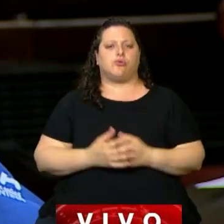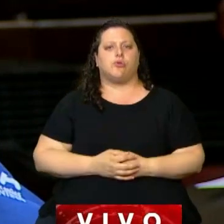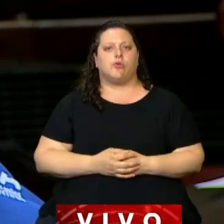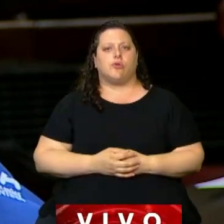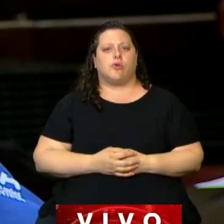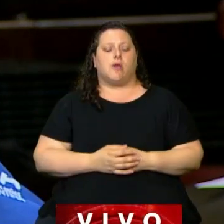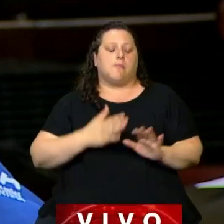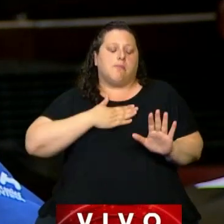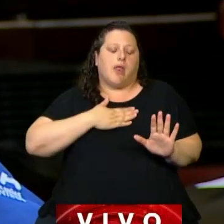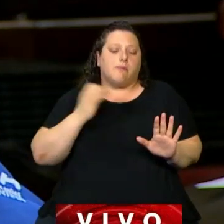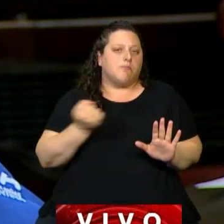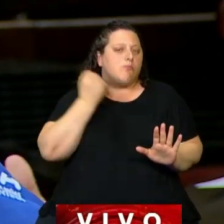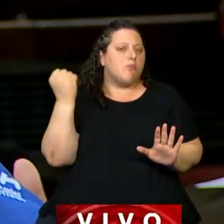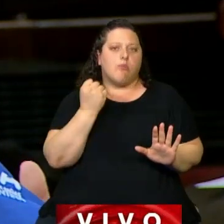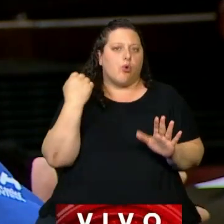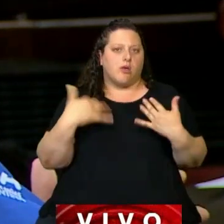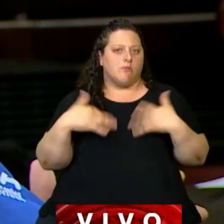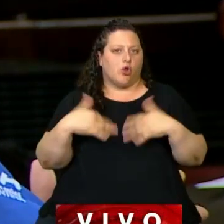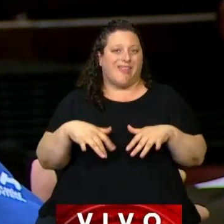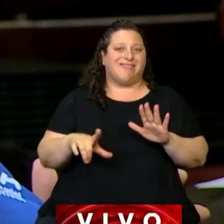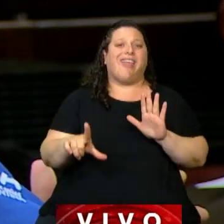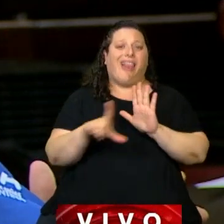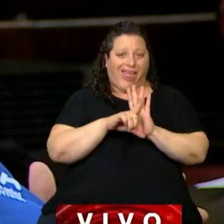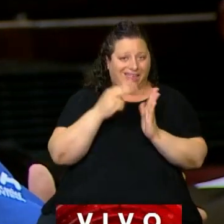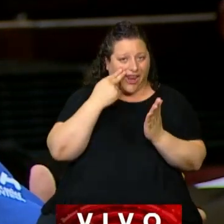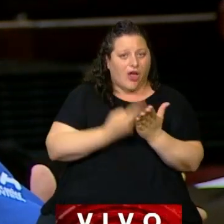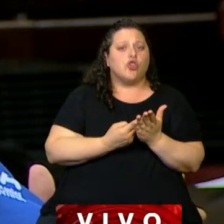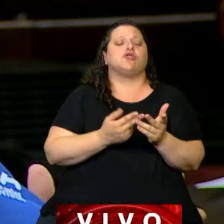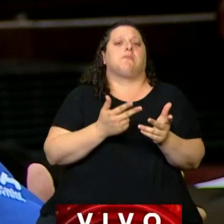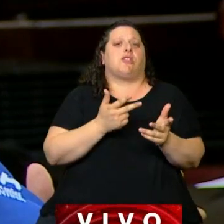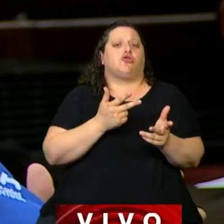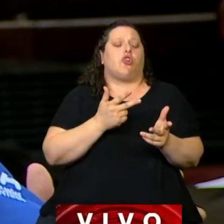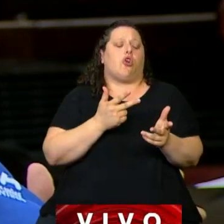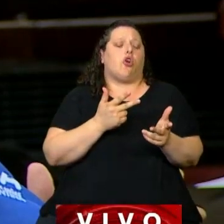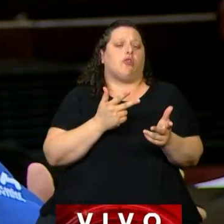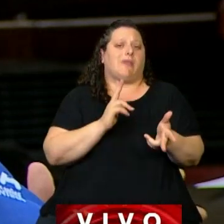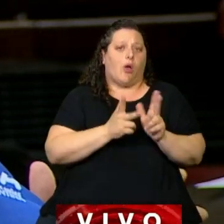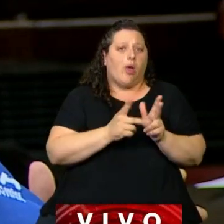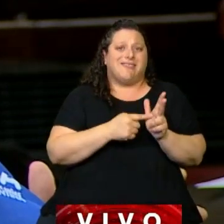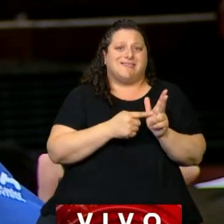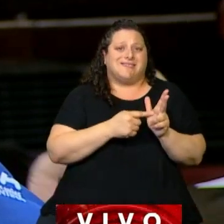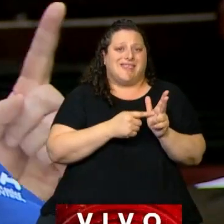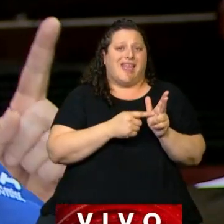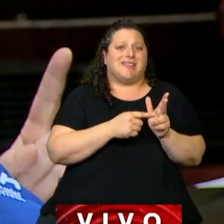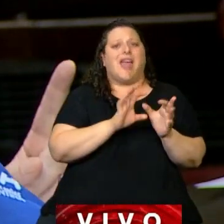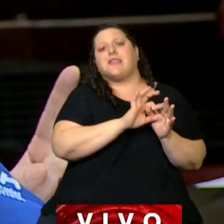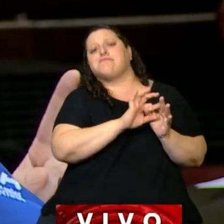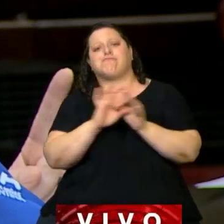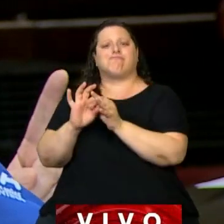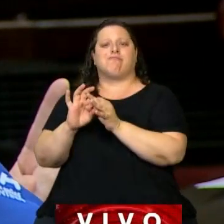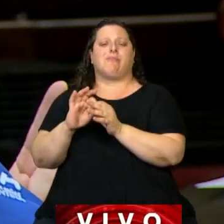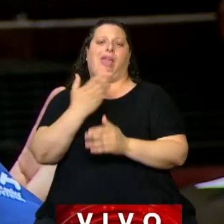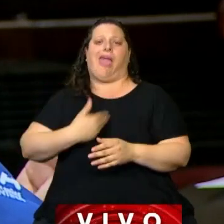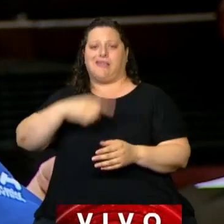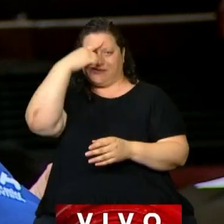Me parece sumamente importante que junto con esta ley de reconocimiento podamos lograr que el Estado se obligue